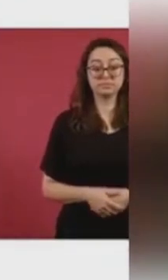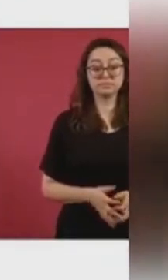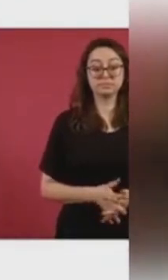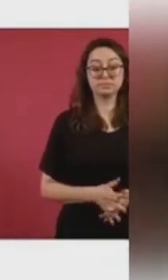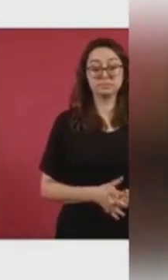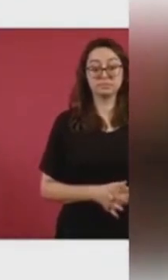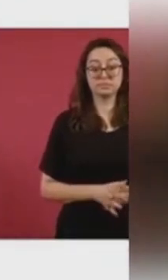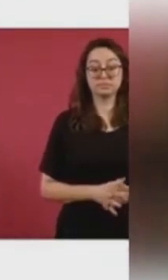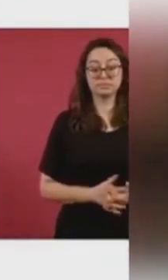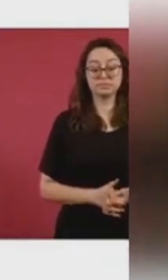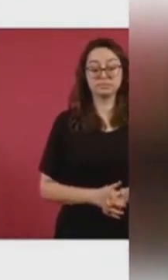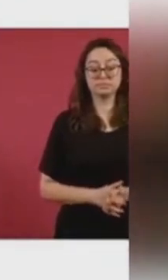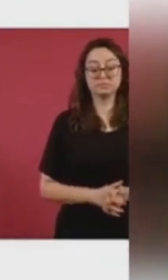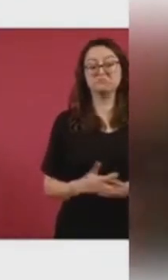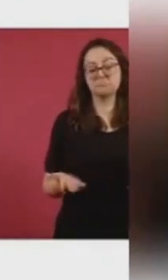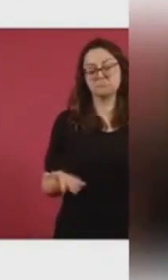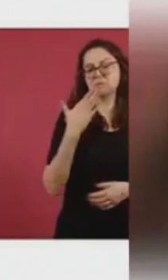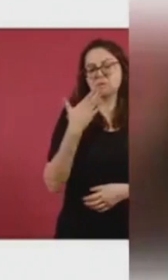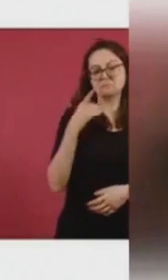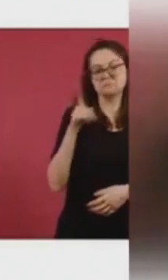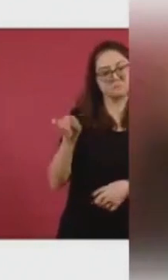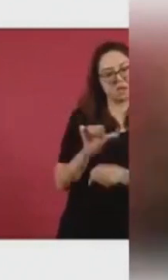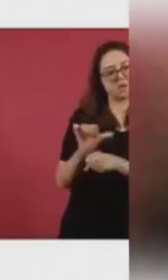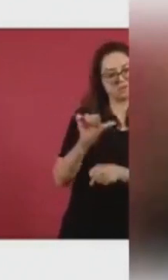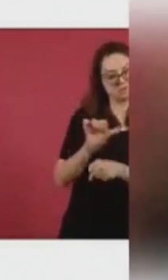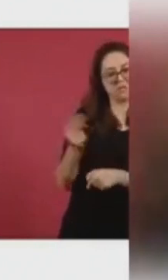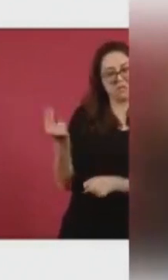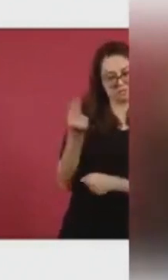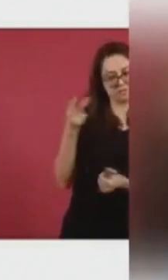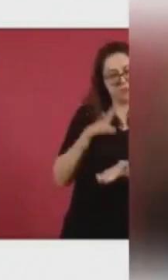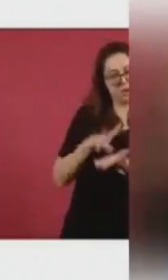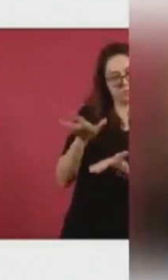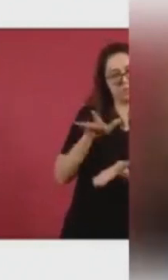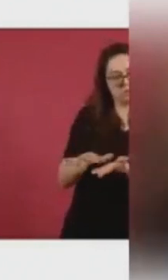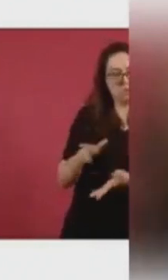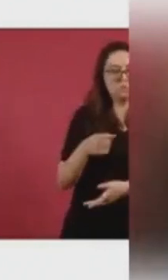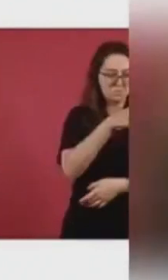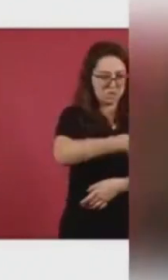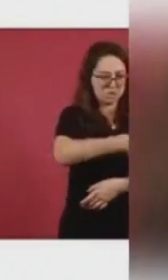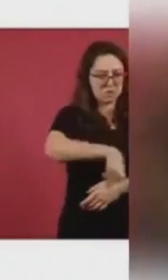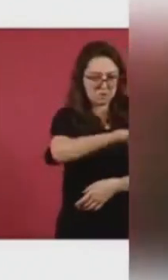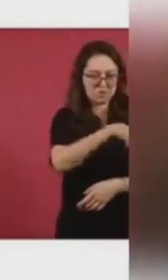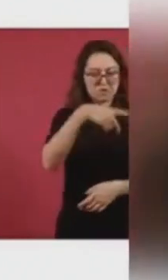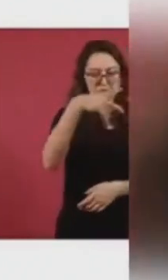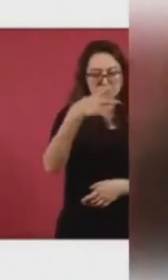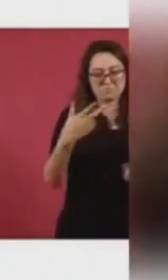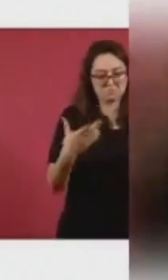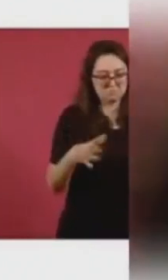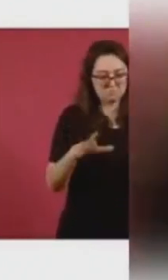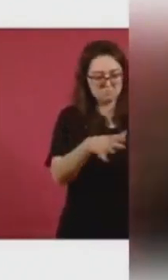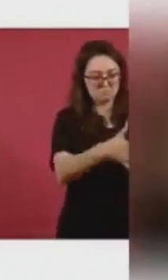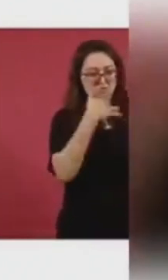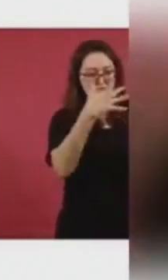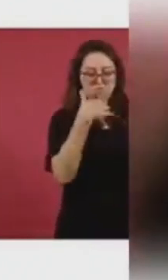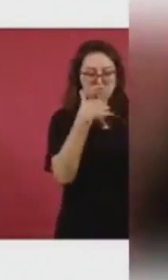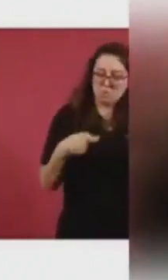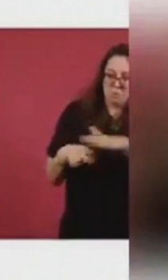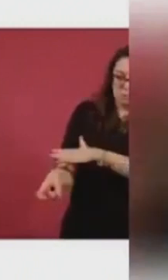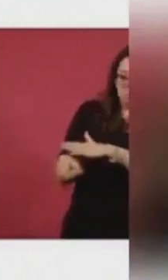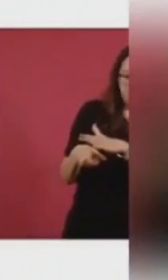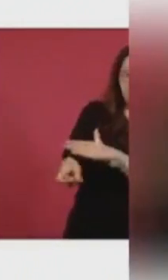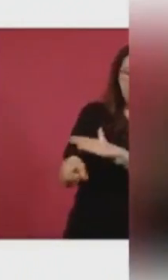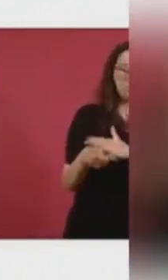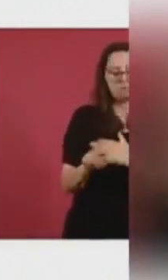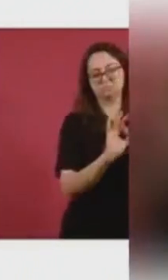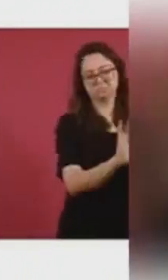en términos de elección no trasciende, ¿no? Creo que se van a gastar mucho dinero ahí también. Sí. Y vamos a ver qué va a predominar esto,